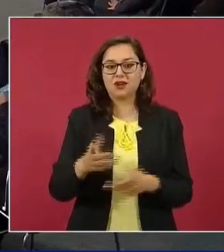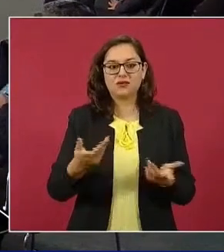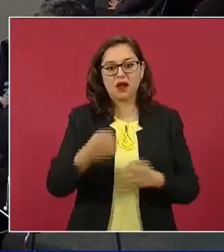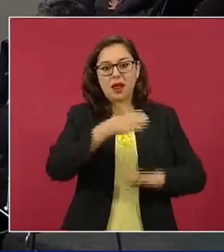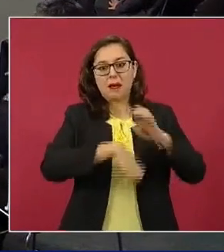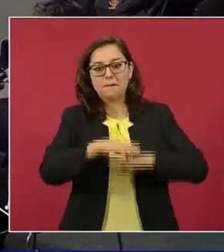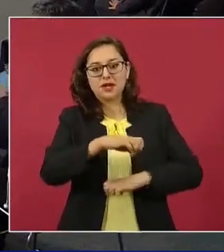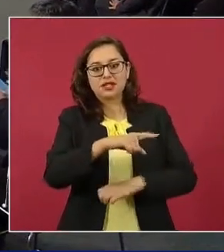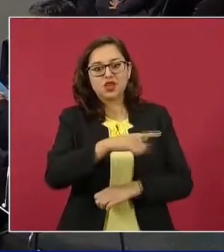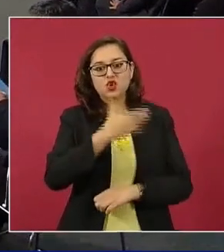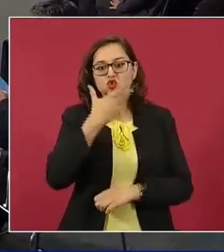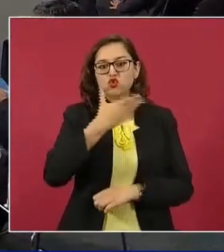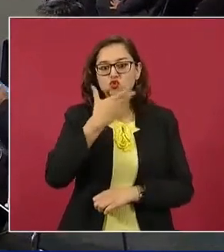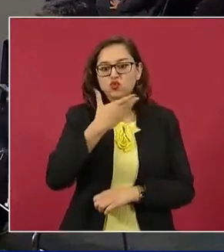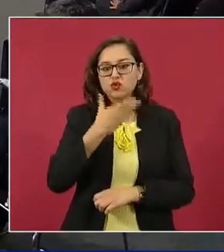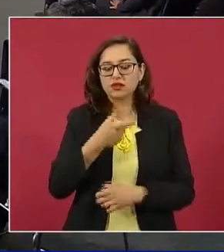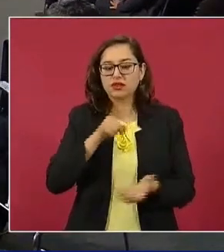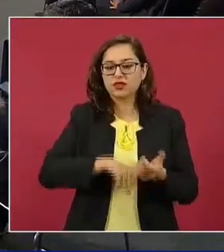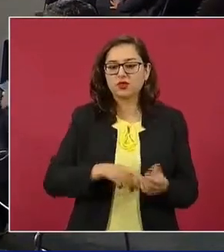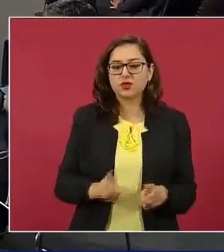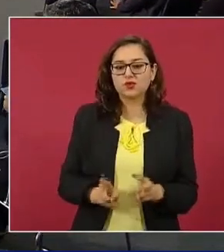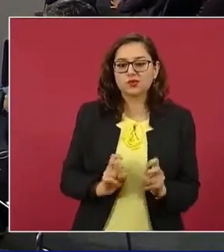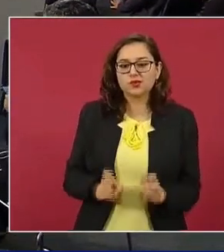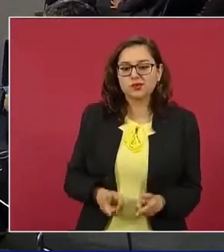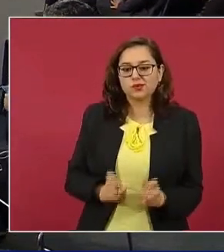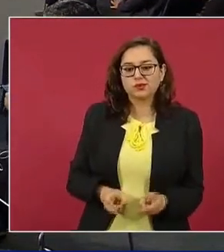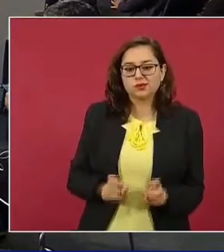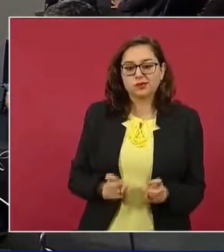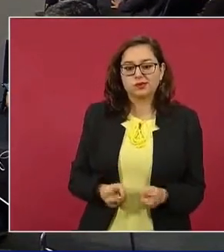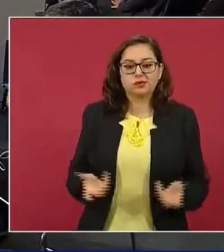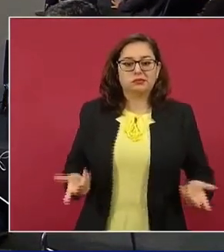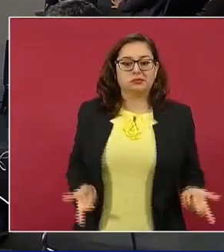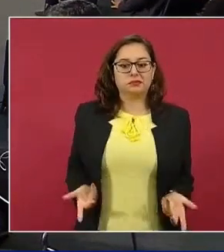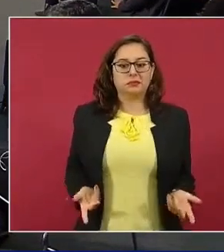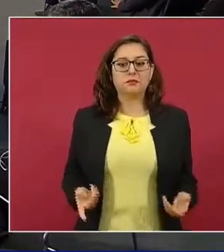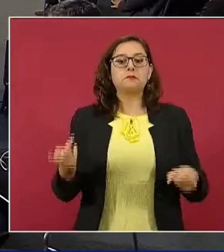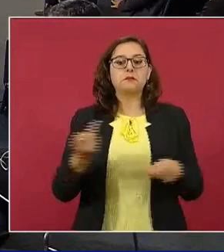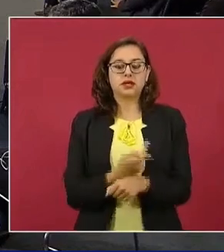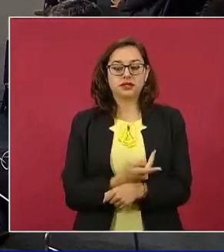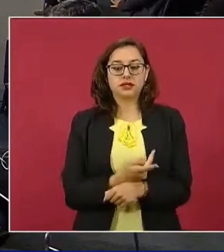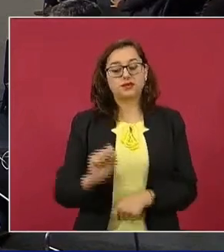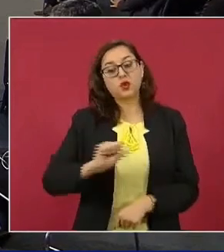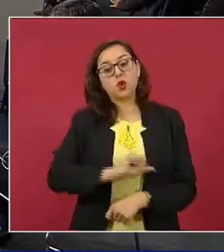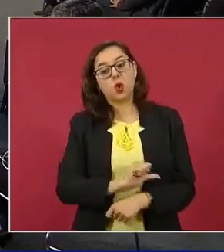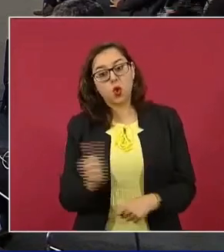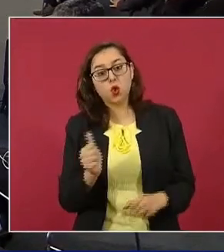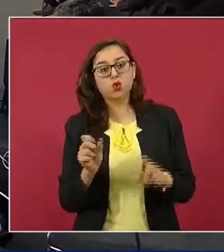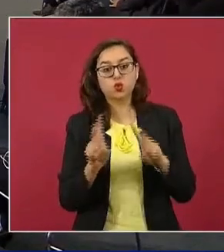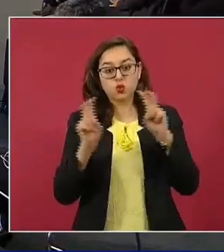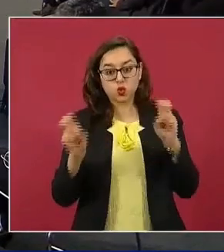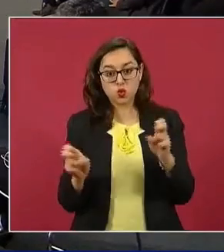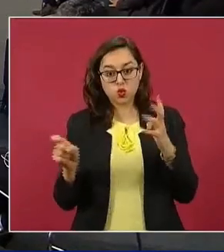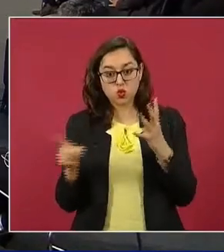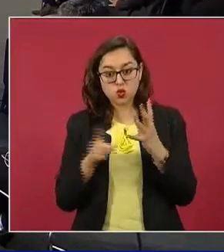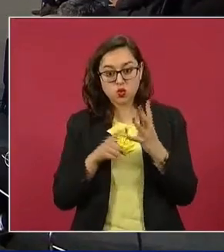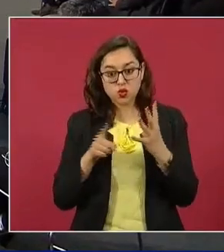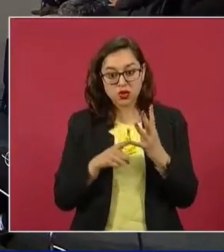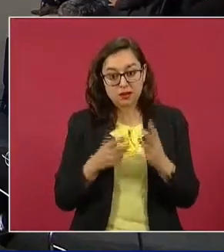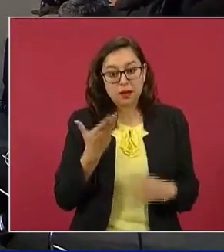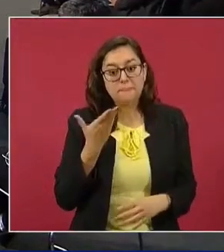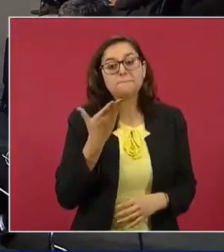llamamos huachicoleo empresarial. Señor, y por otro lado, vengo también aquí para pedirle